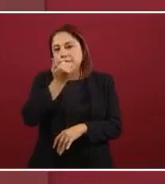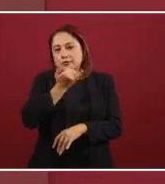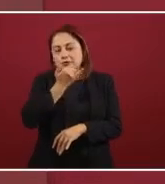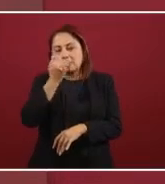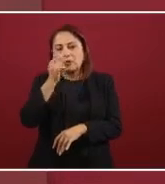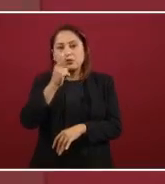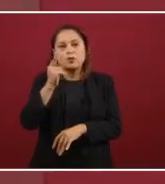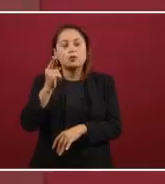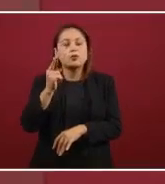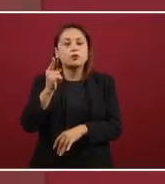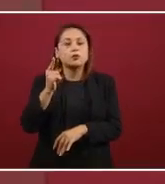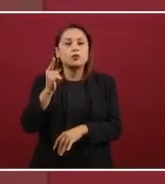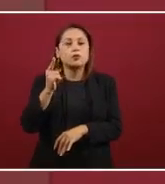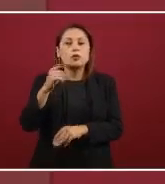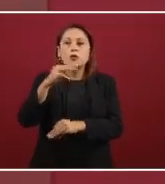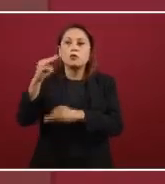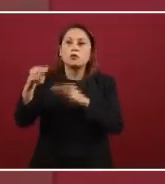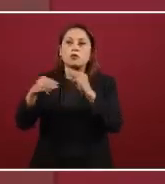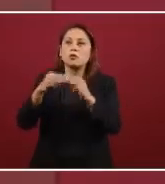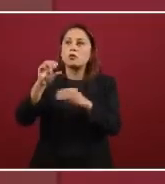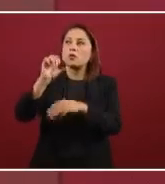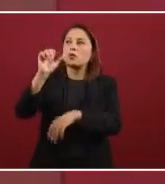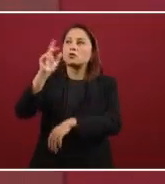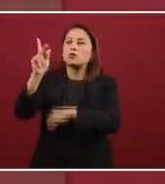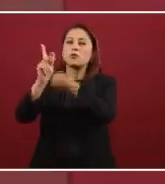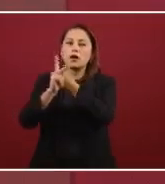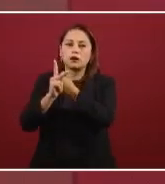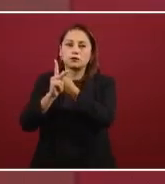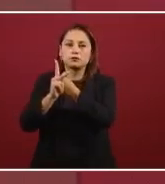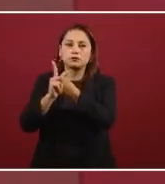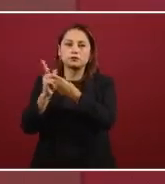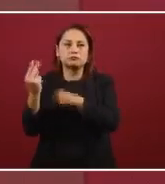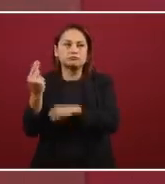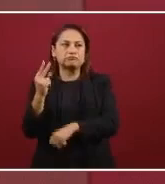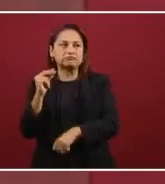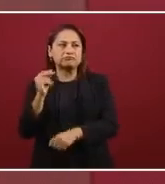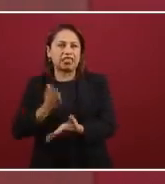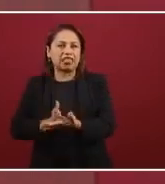esto no es necesario. O sea,